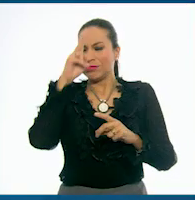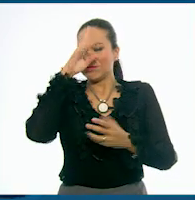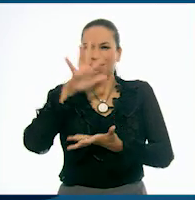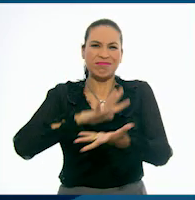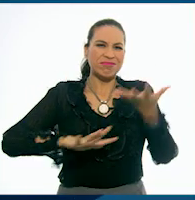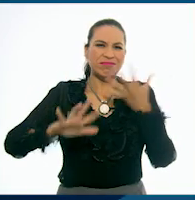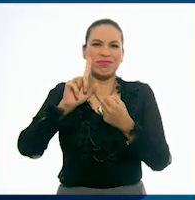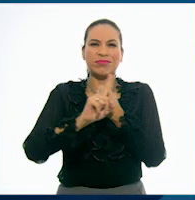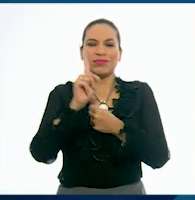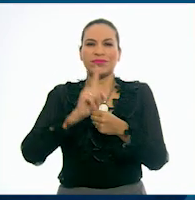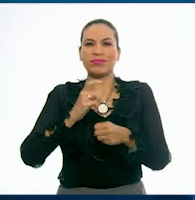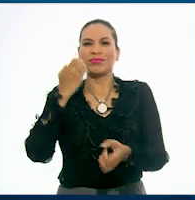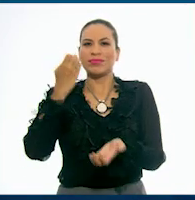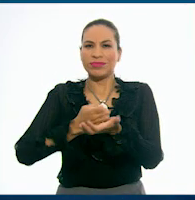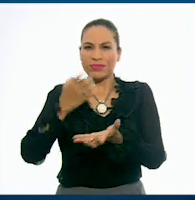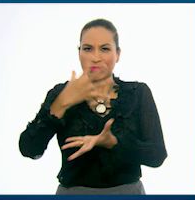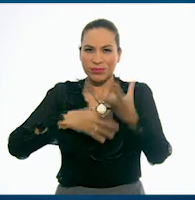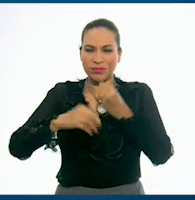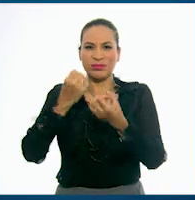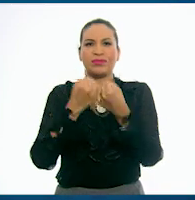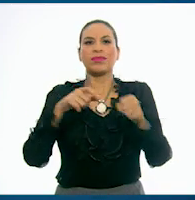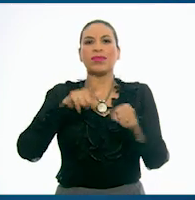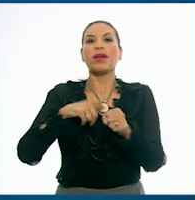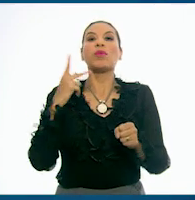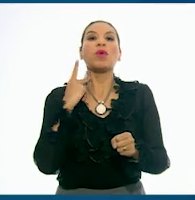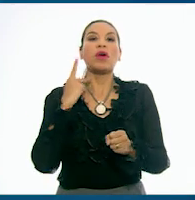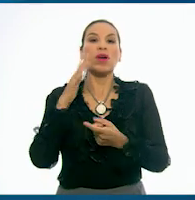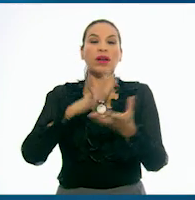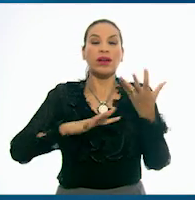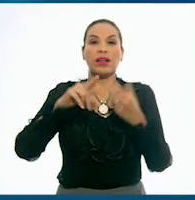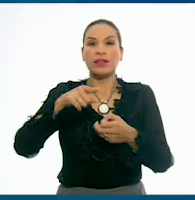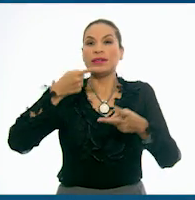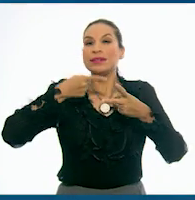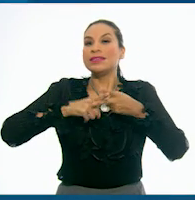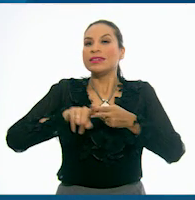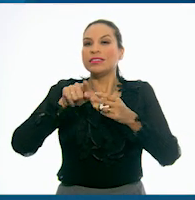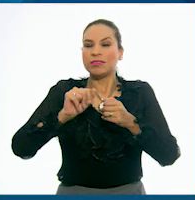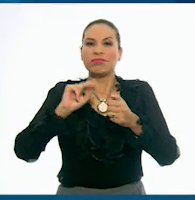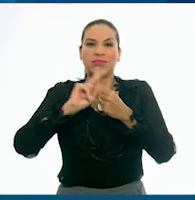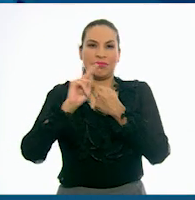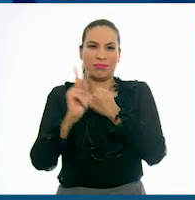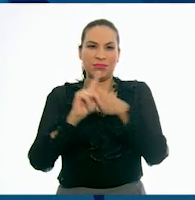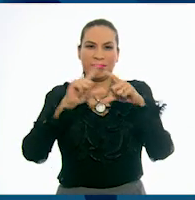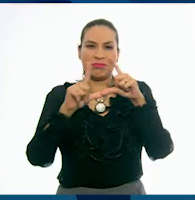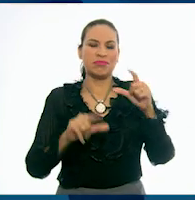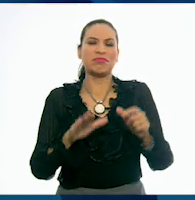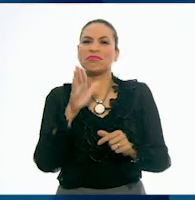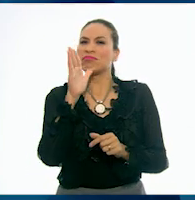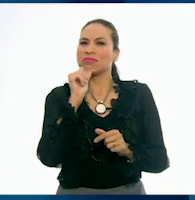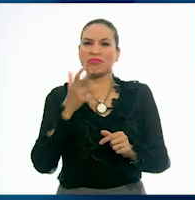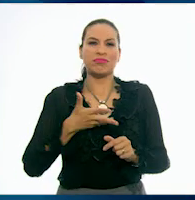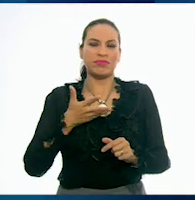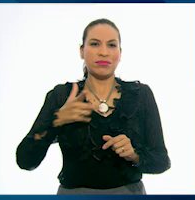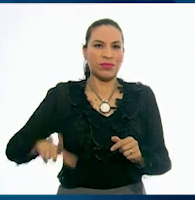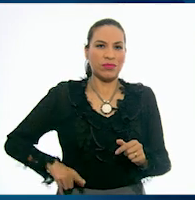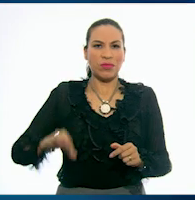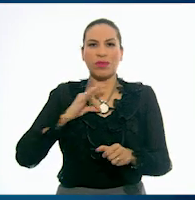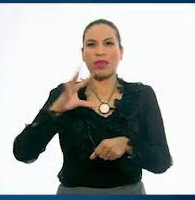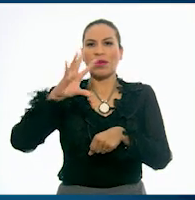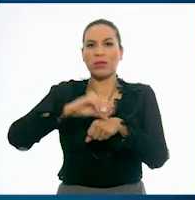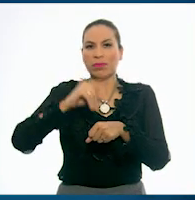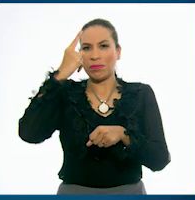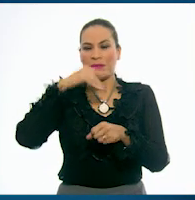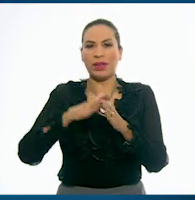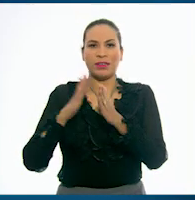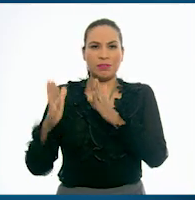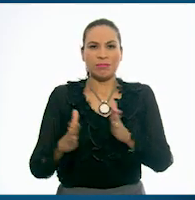caos económico, social y político. Este naciente país no había podido tener un gobierno que le permitiera entrar en